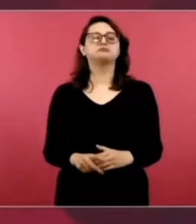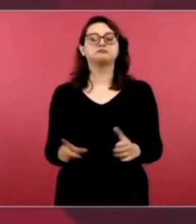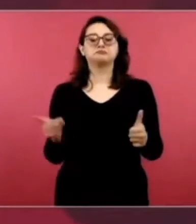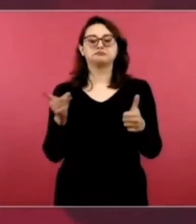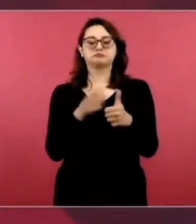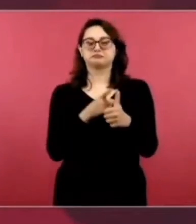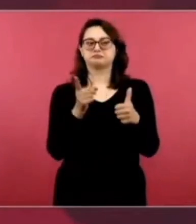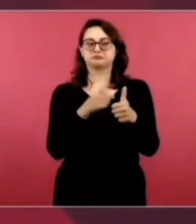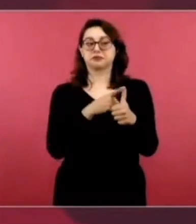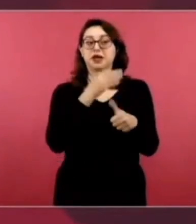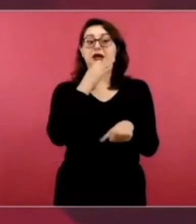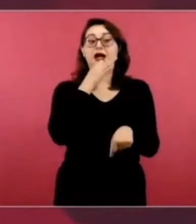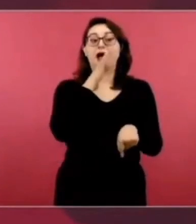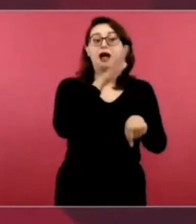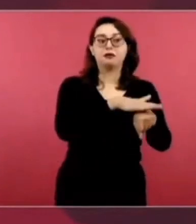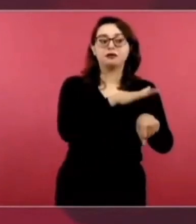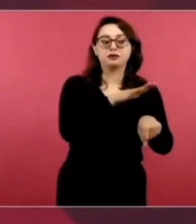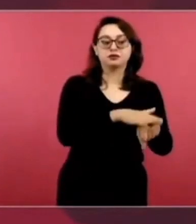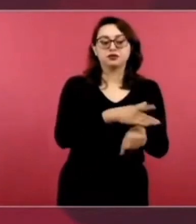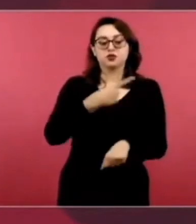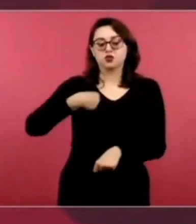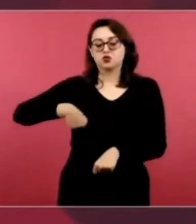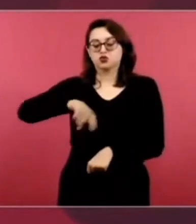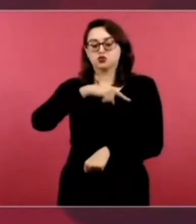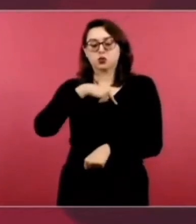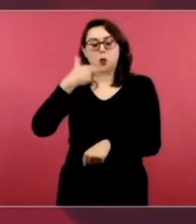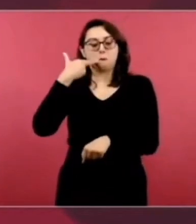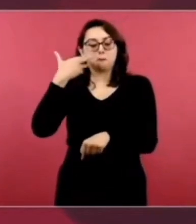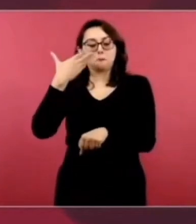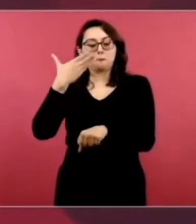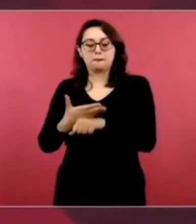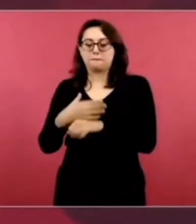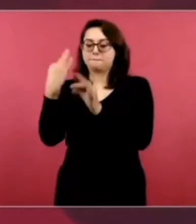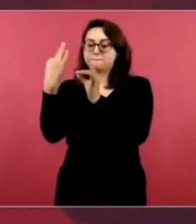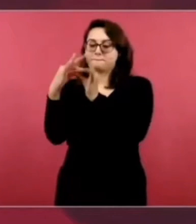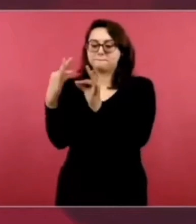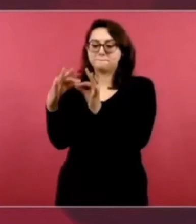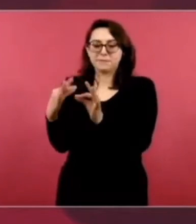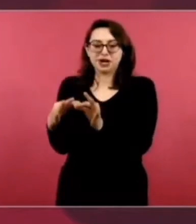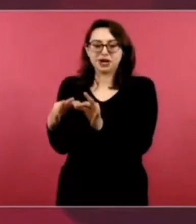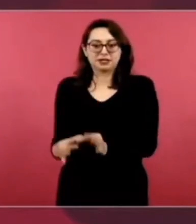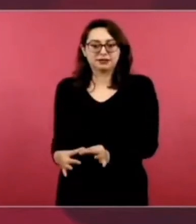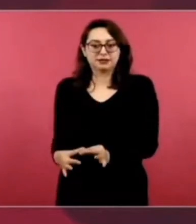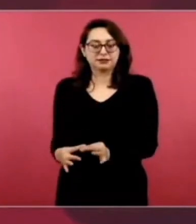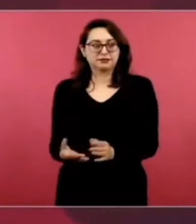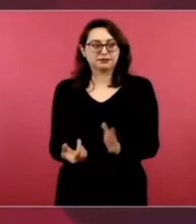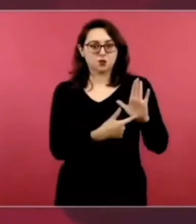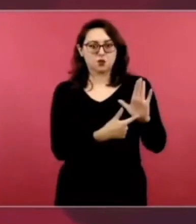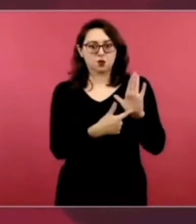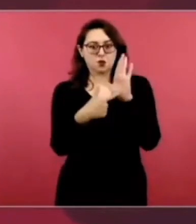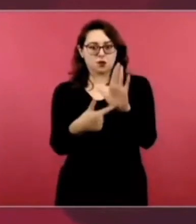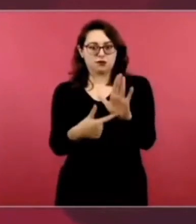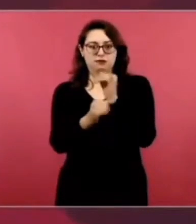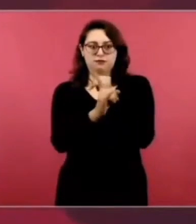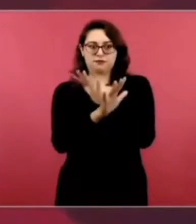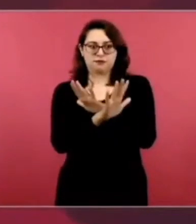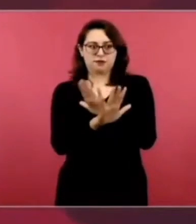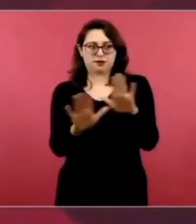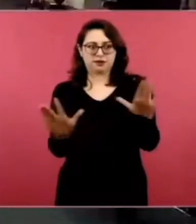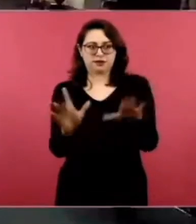nosotros estamos cumpliendo con nuestra responsabilidad y aquí están los datos,